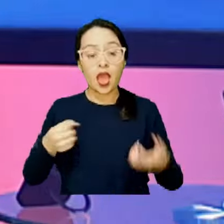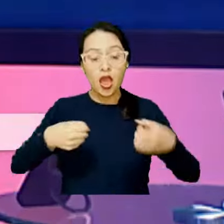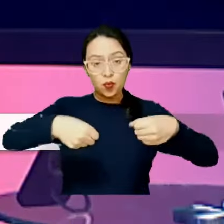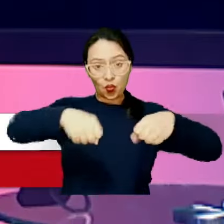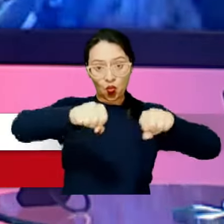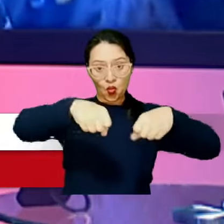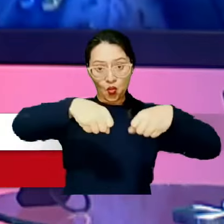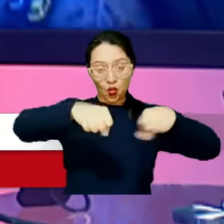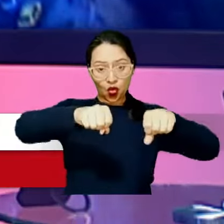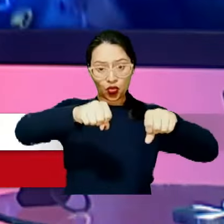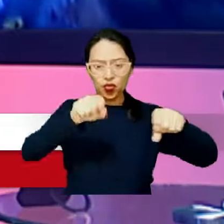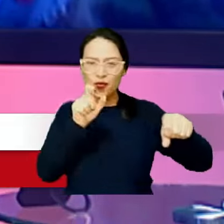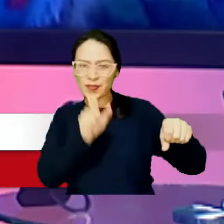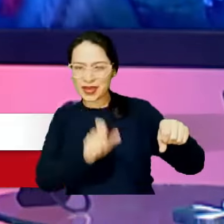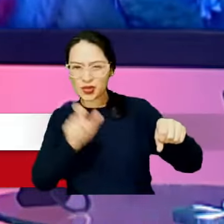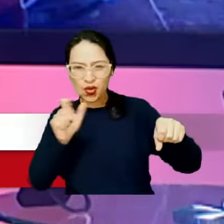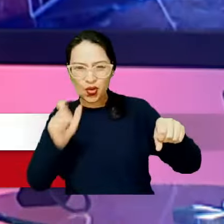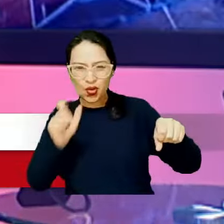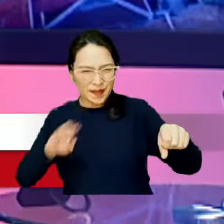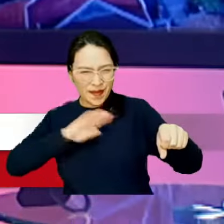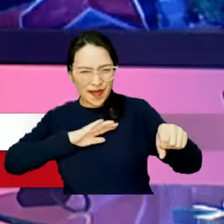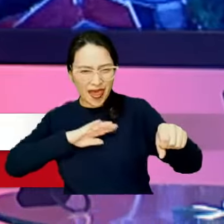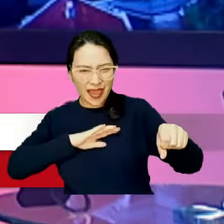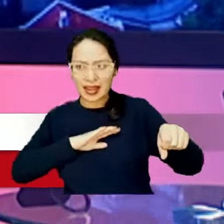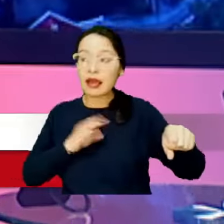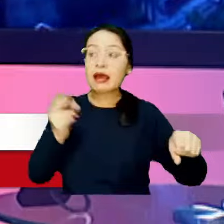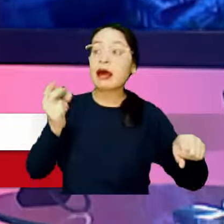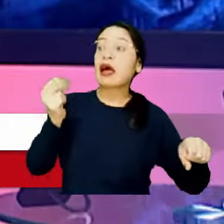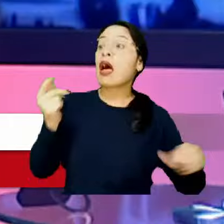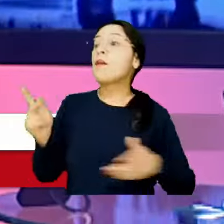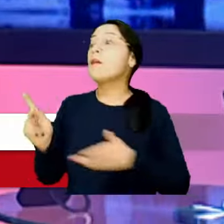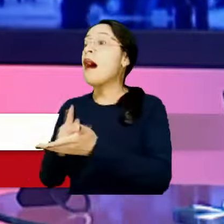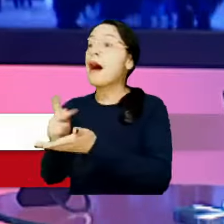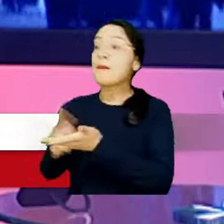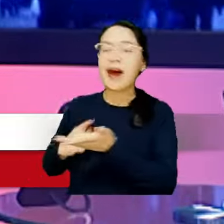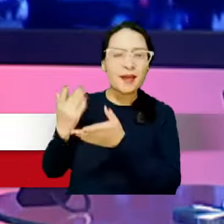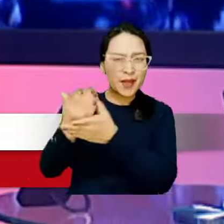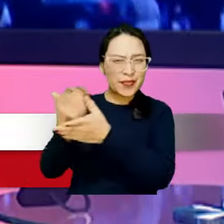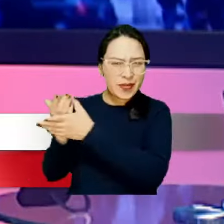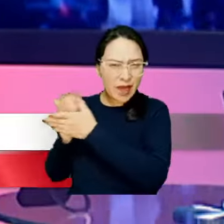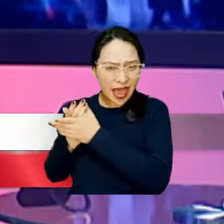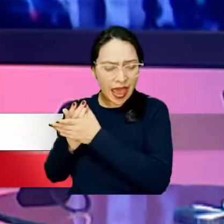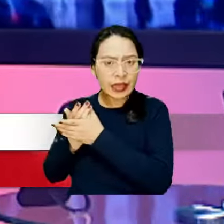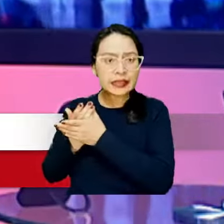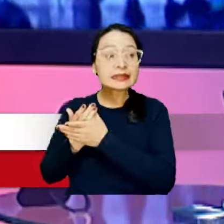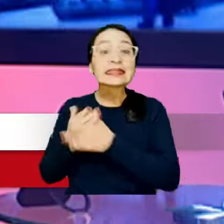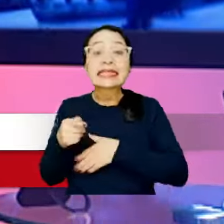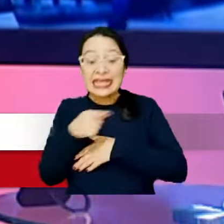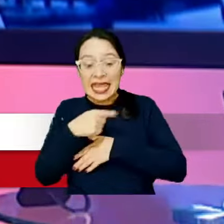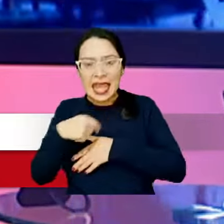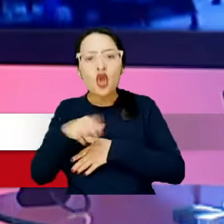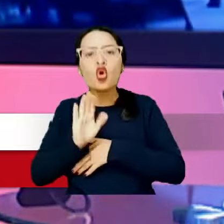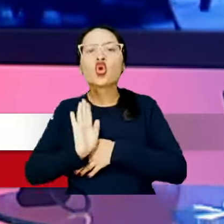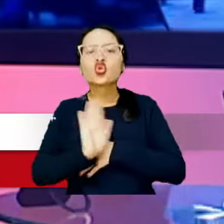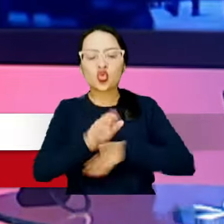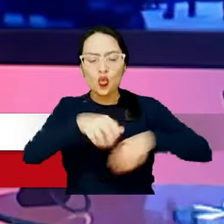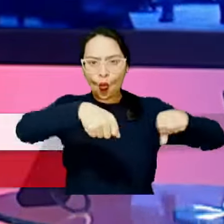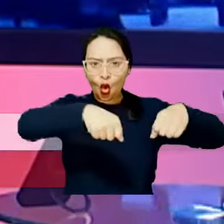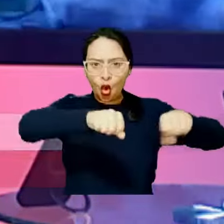fue incinerada por moradores de las calles Buerán y Yanganatis. Los sujetos además recibieron una